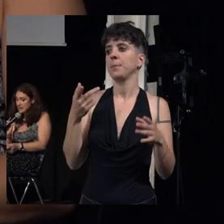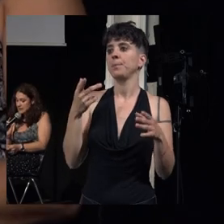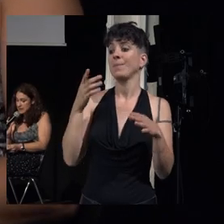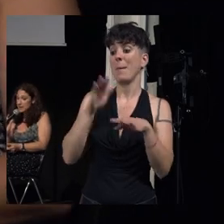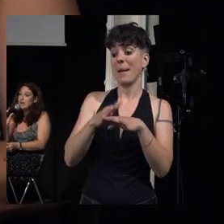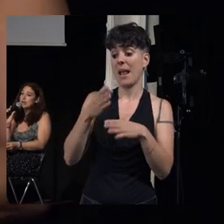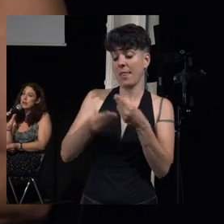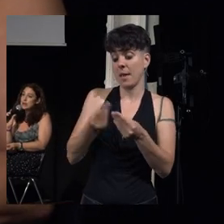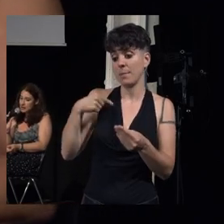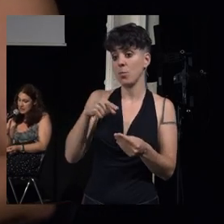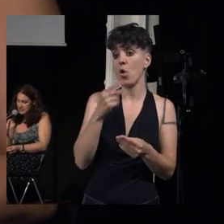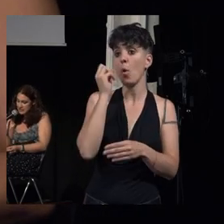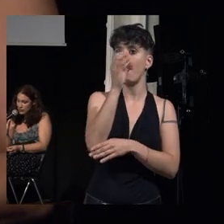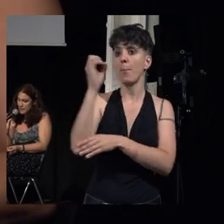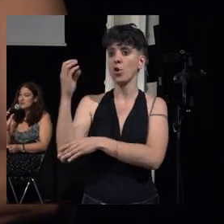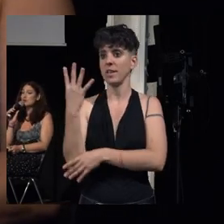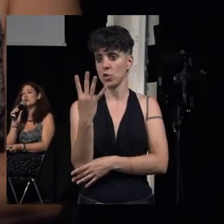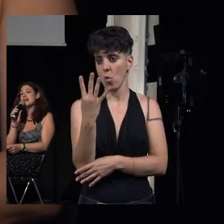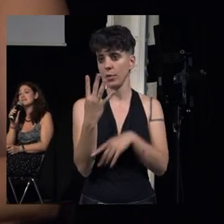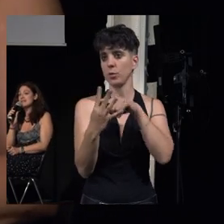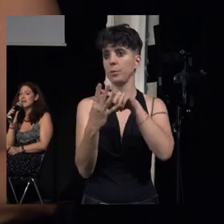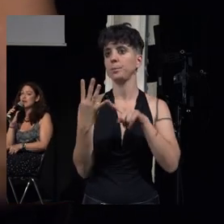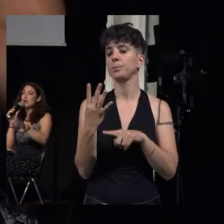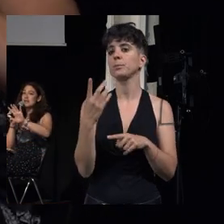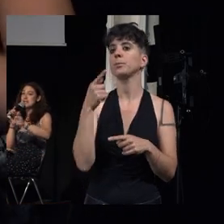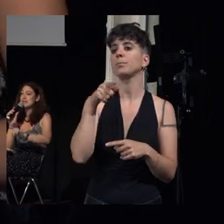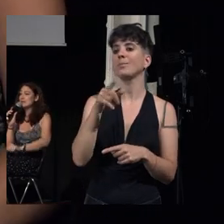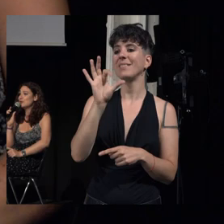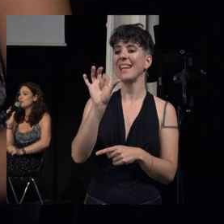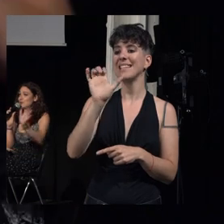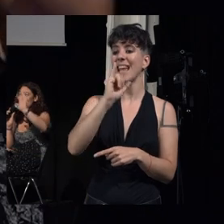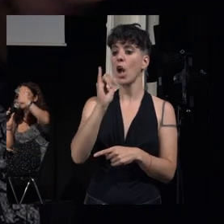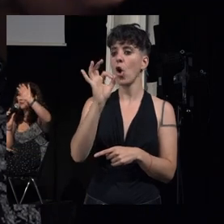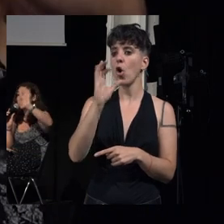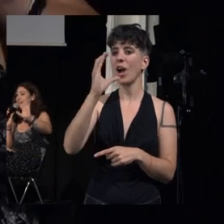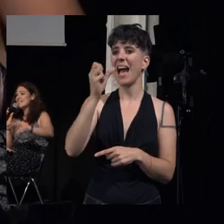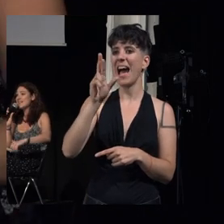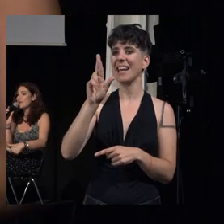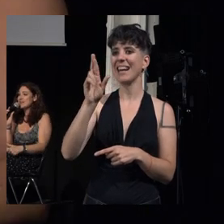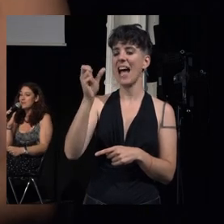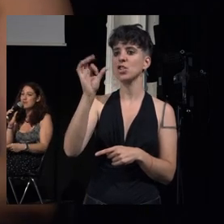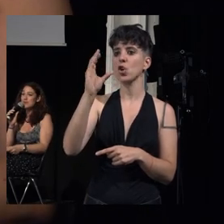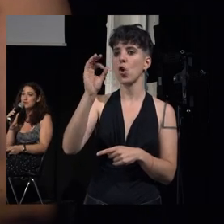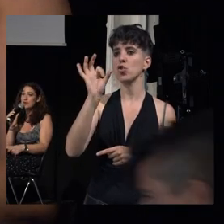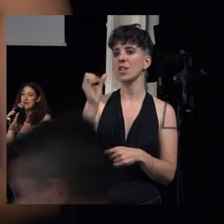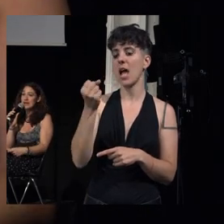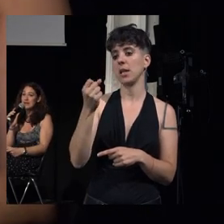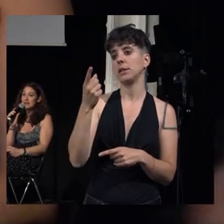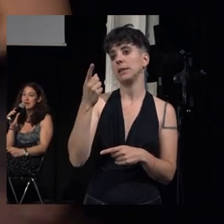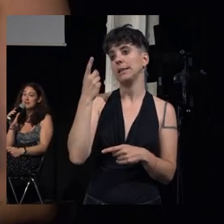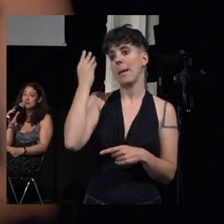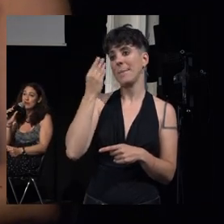cuatro ponentes, empezar diciendo que Sejo Carrascosa, que creo que nos está siguiendo, y un saludito a Sejo, que se cuide mucho,